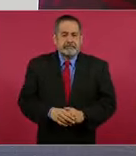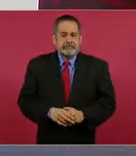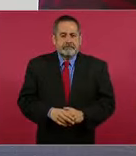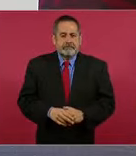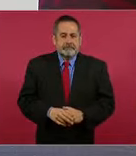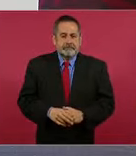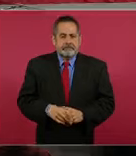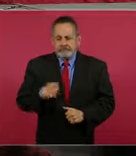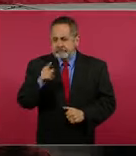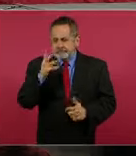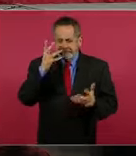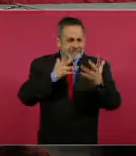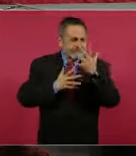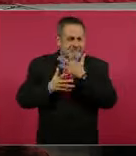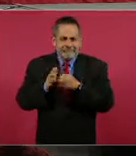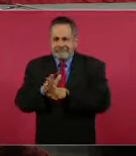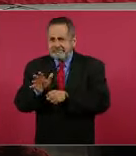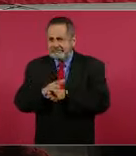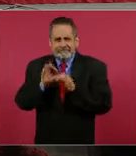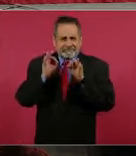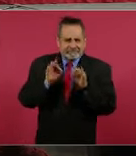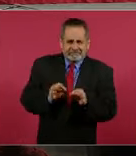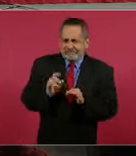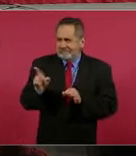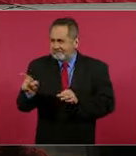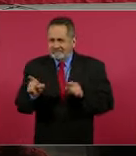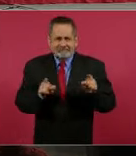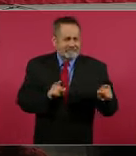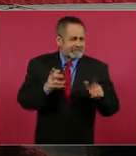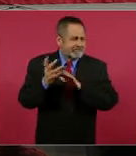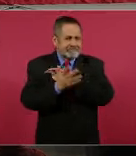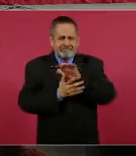Todo era confusión en el momento en que los soldados